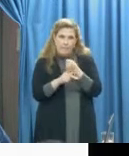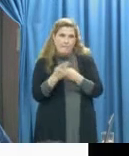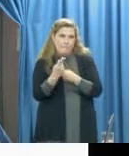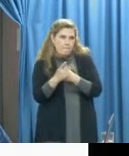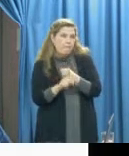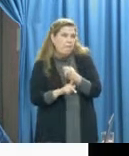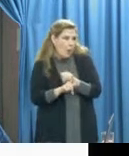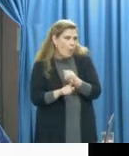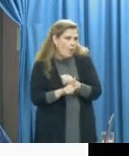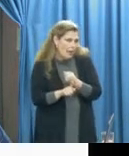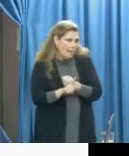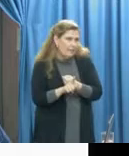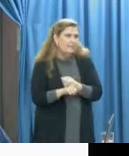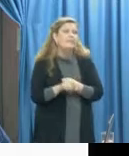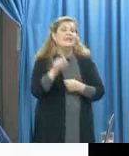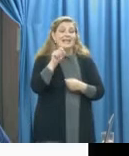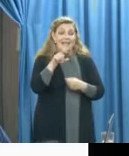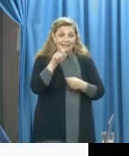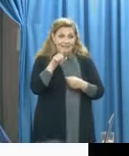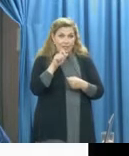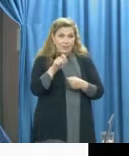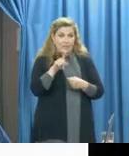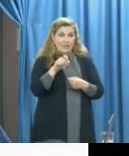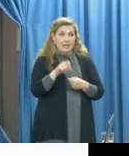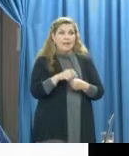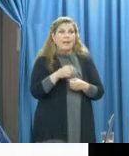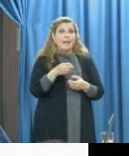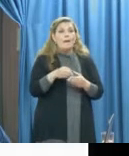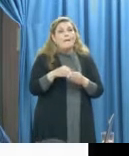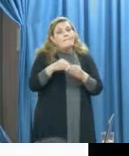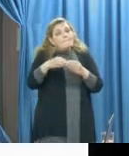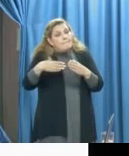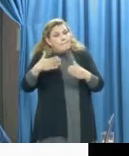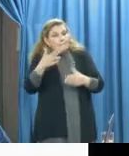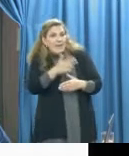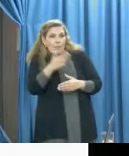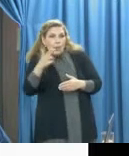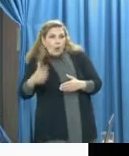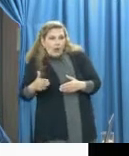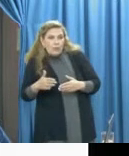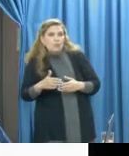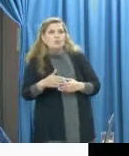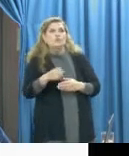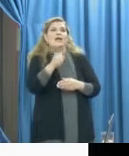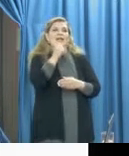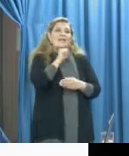La presbiacusia también se ha asociado a daño mitocondrial.